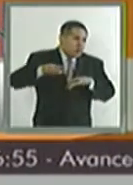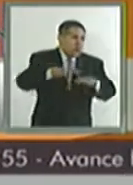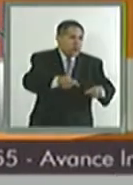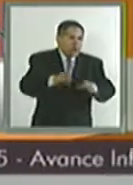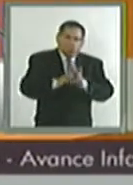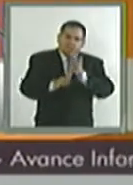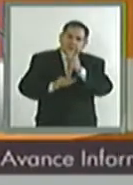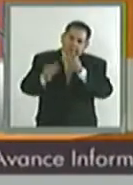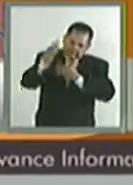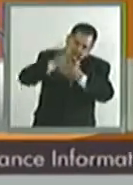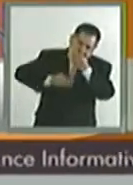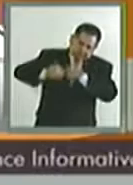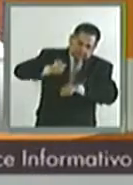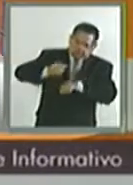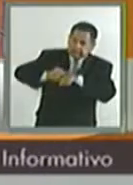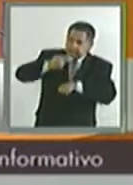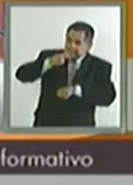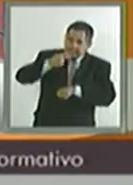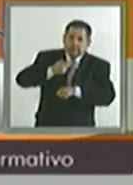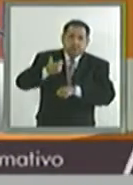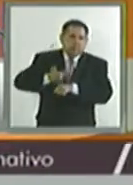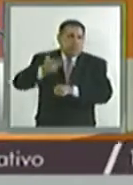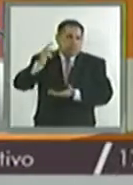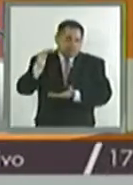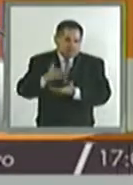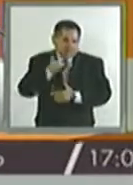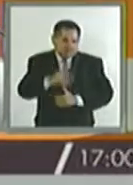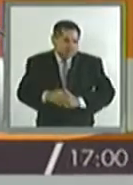el tratamiento de enfermedades asociadas con el